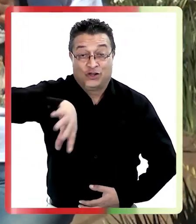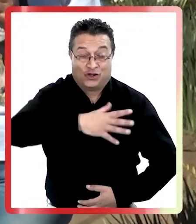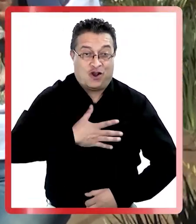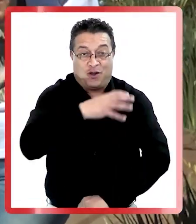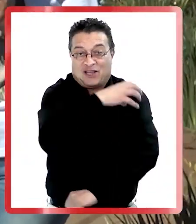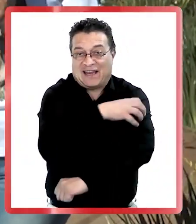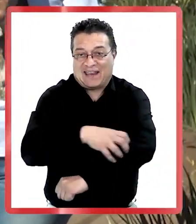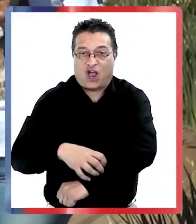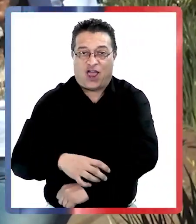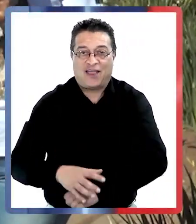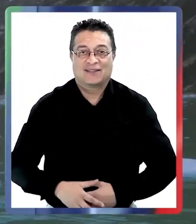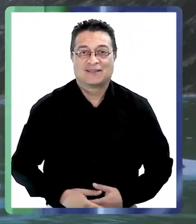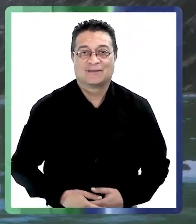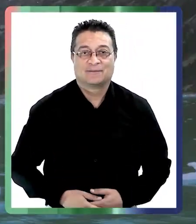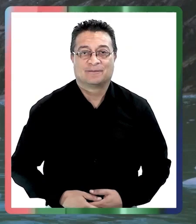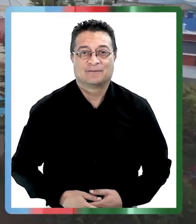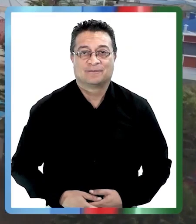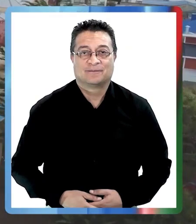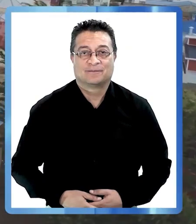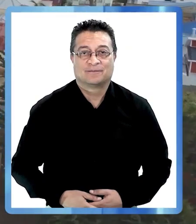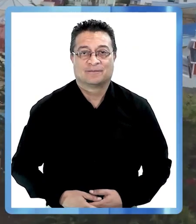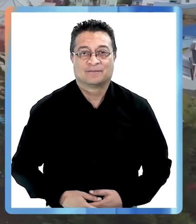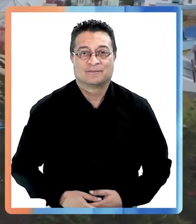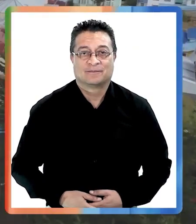Somos las regiones.